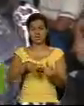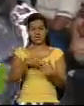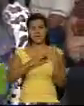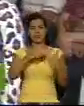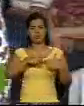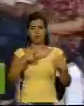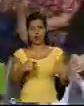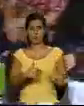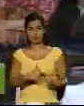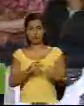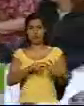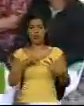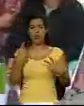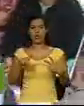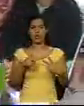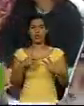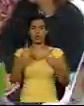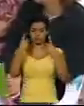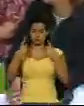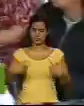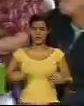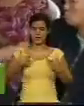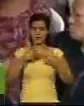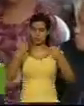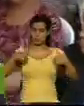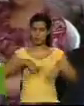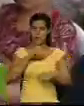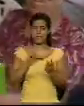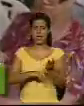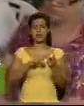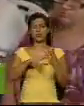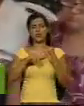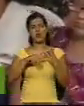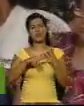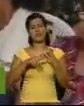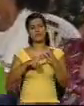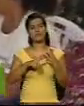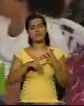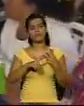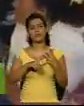hay medicina interna, hay traumatología, hay